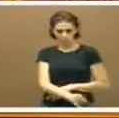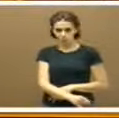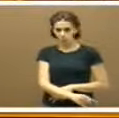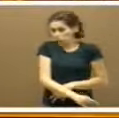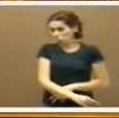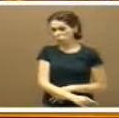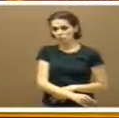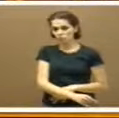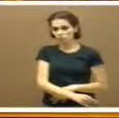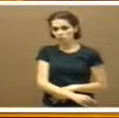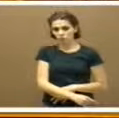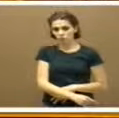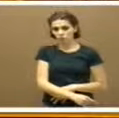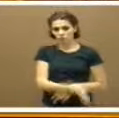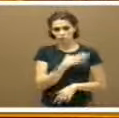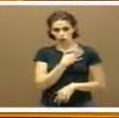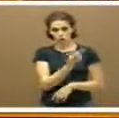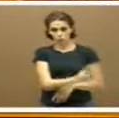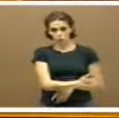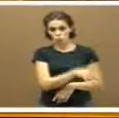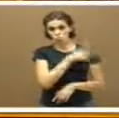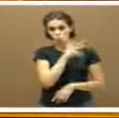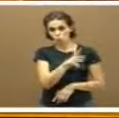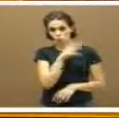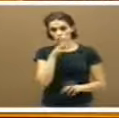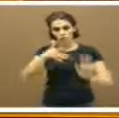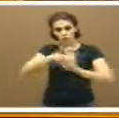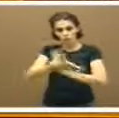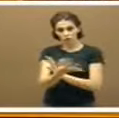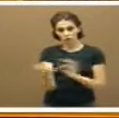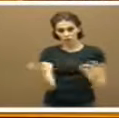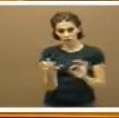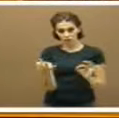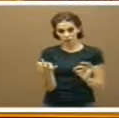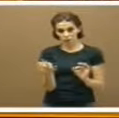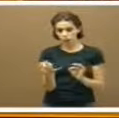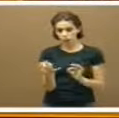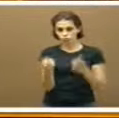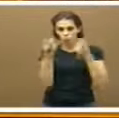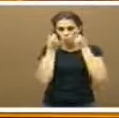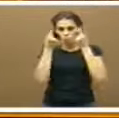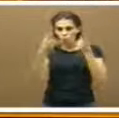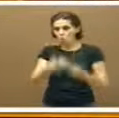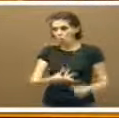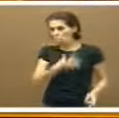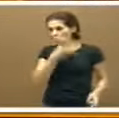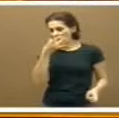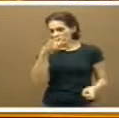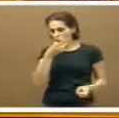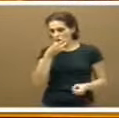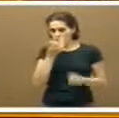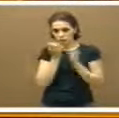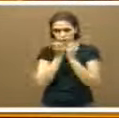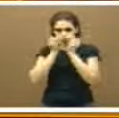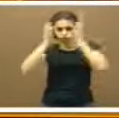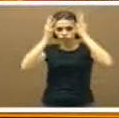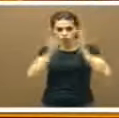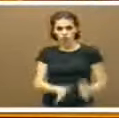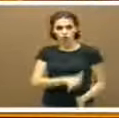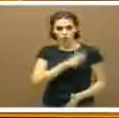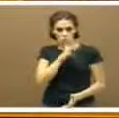no está dispuesto porque supondría quedar en evidencia, una vez más, por no haber